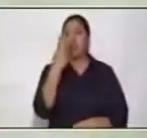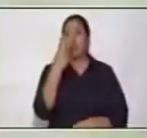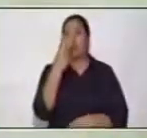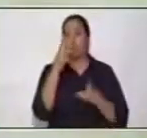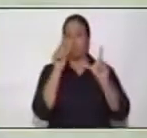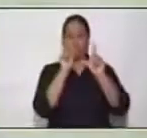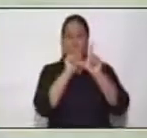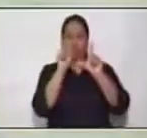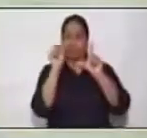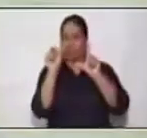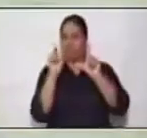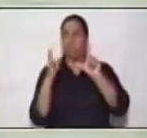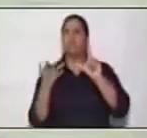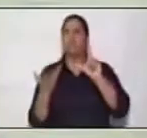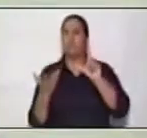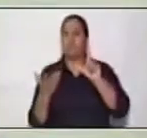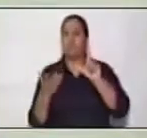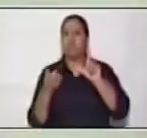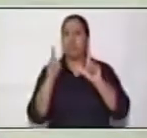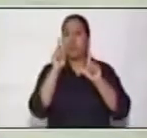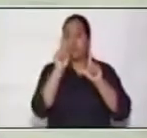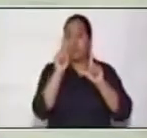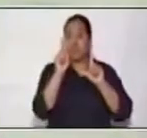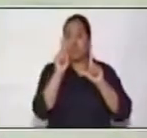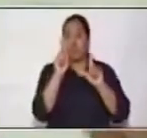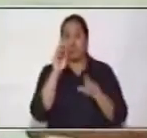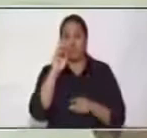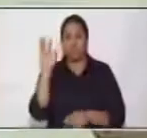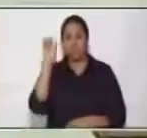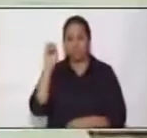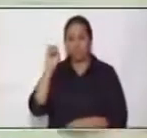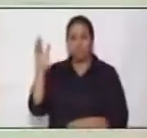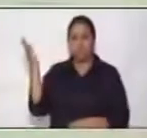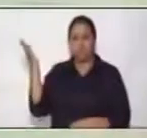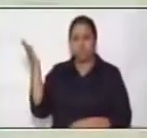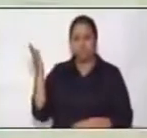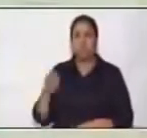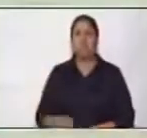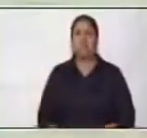Son dos puntos. Y el primer punto vamos a observar que tenemos